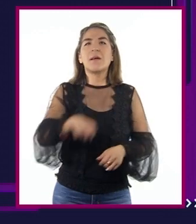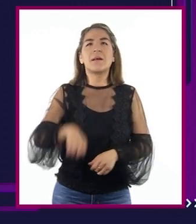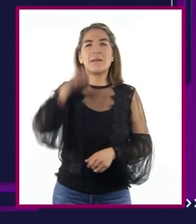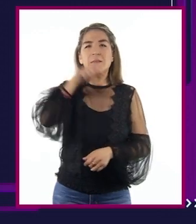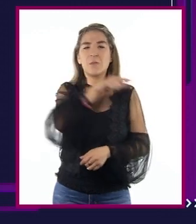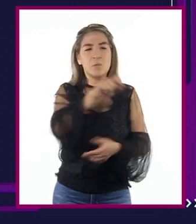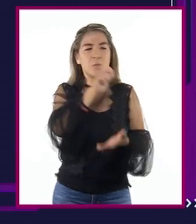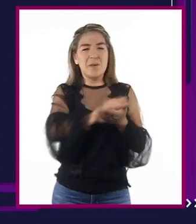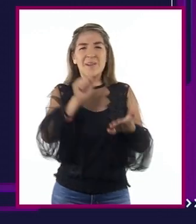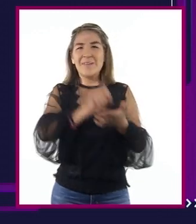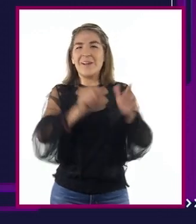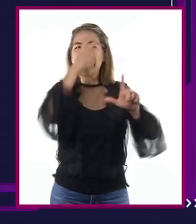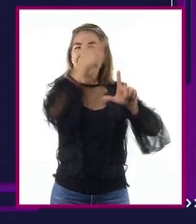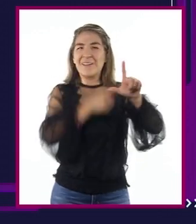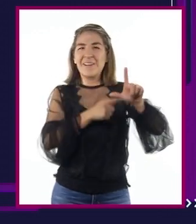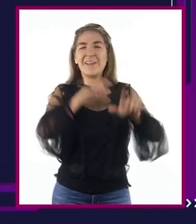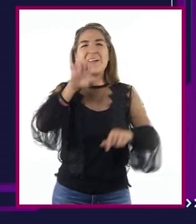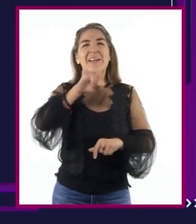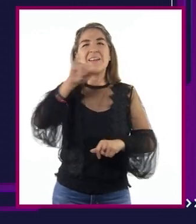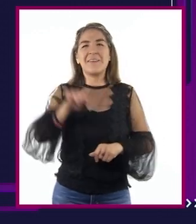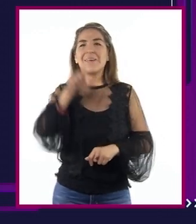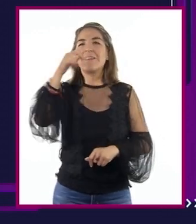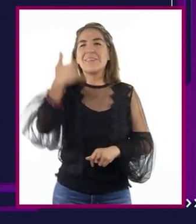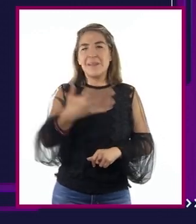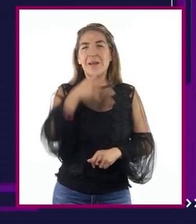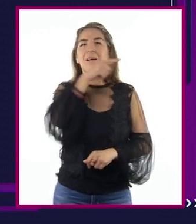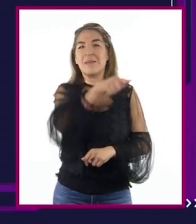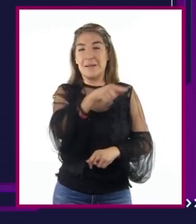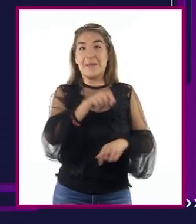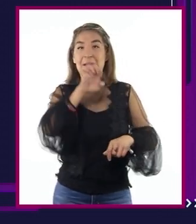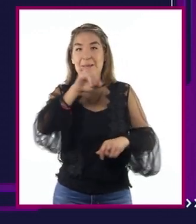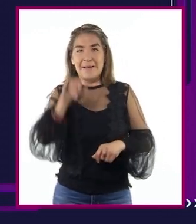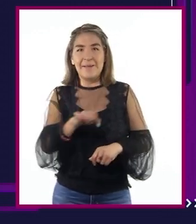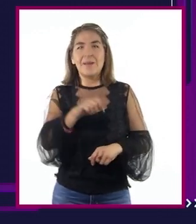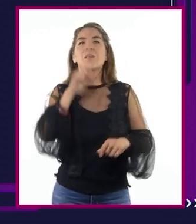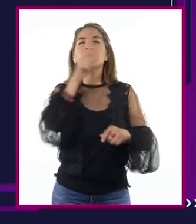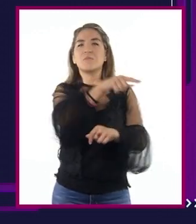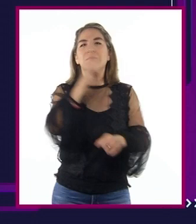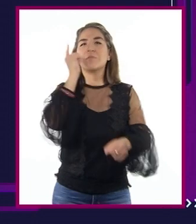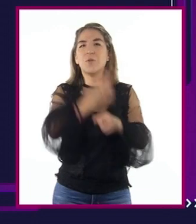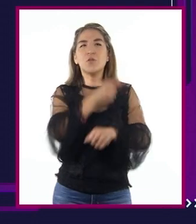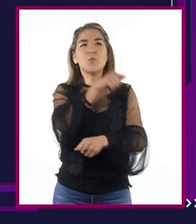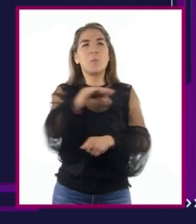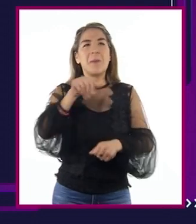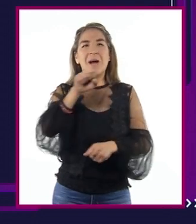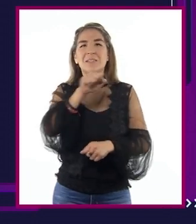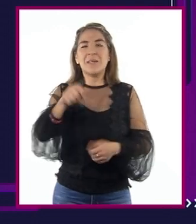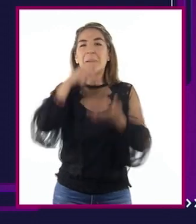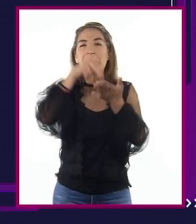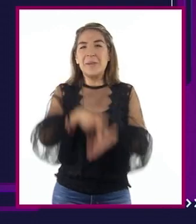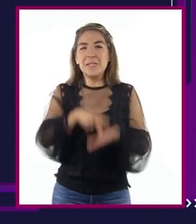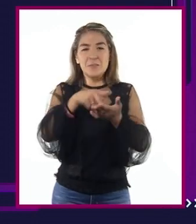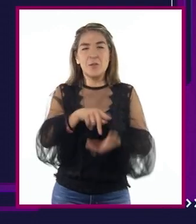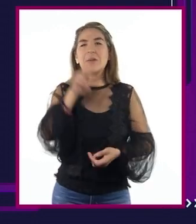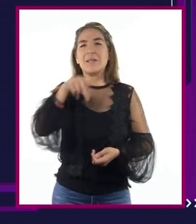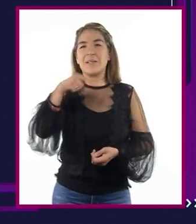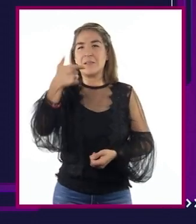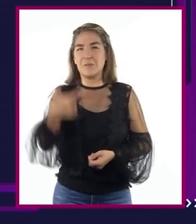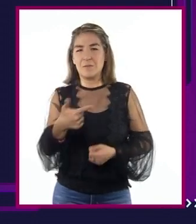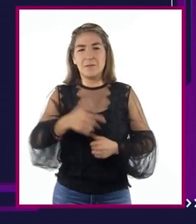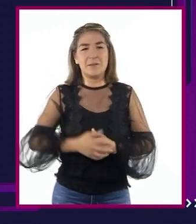eje Y? Así es, en el eje Y se identifica la masa corporal en